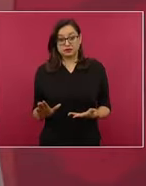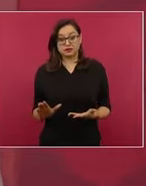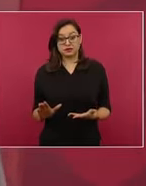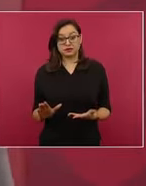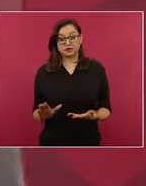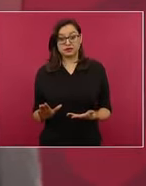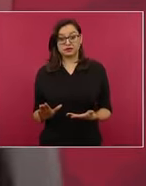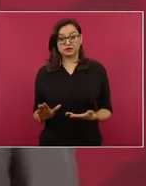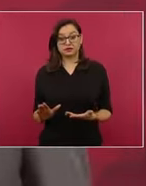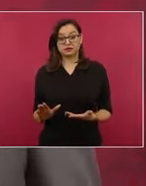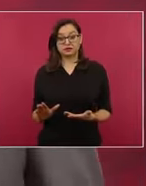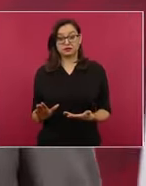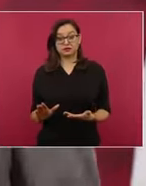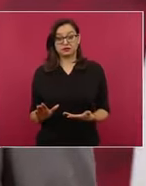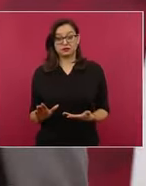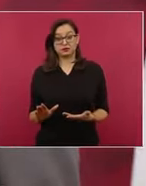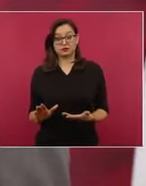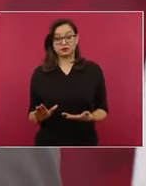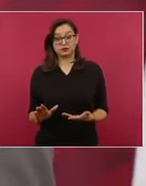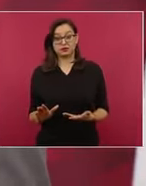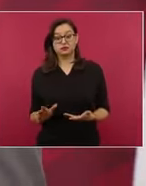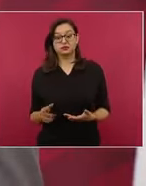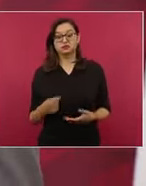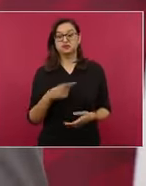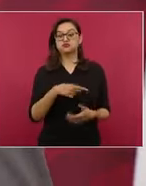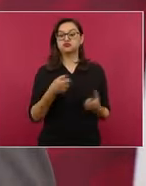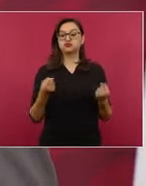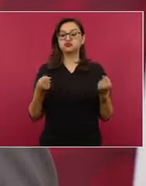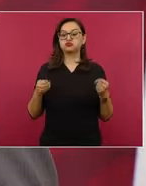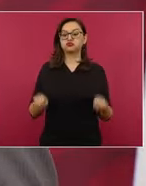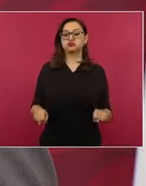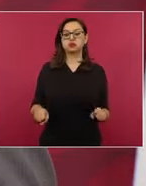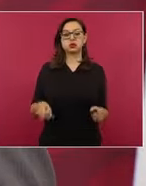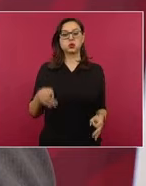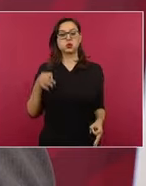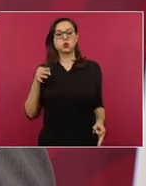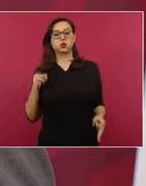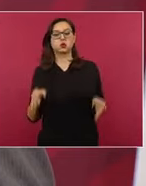situarse como juez.